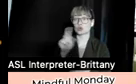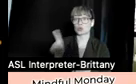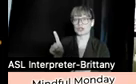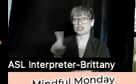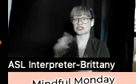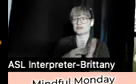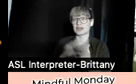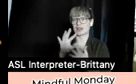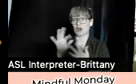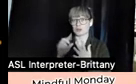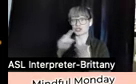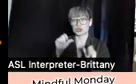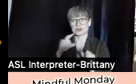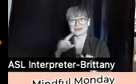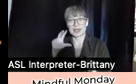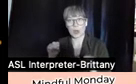un formato de pregunta.